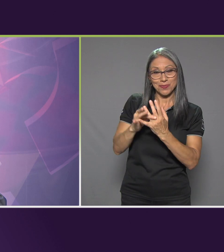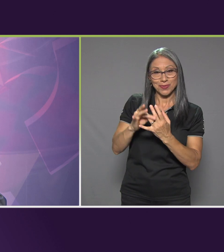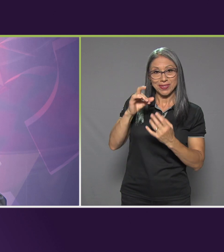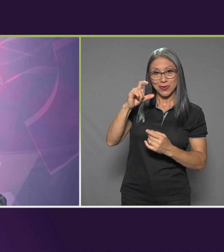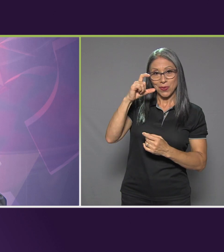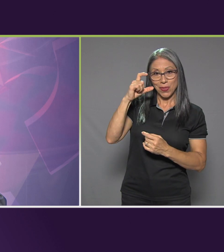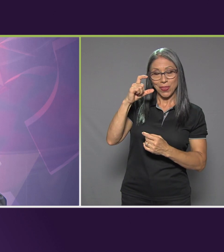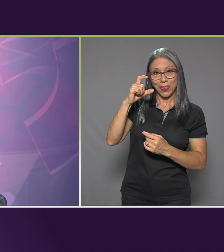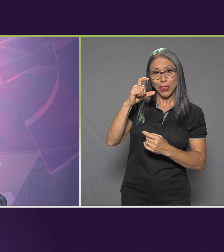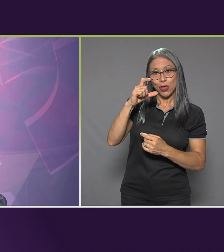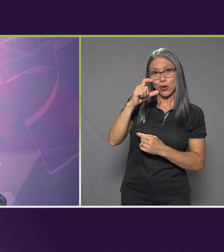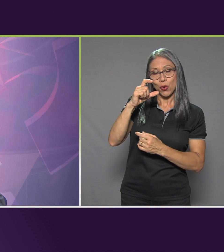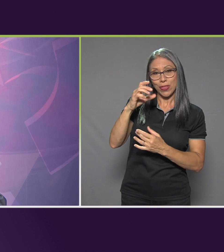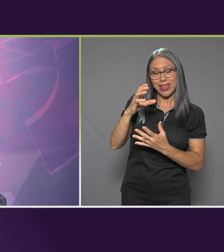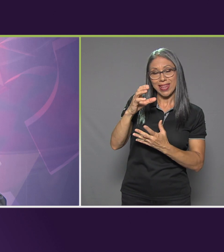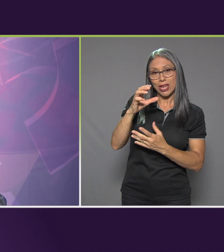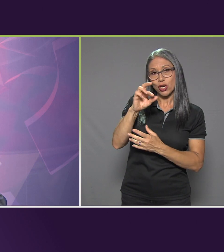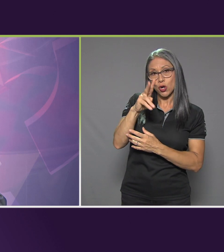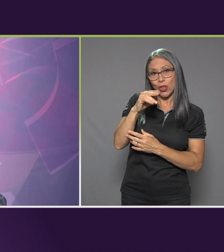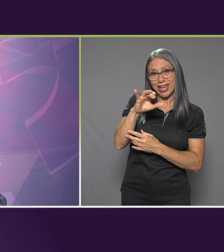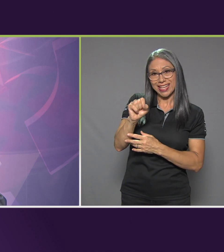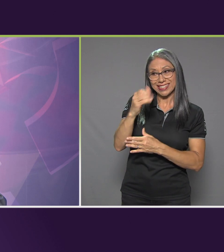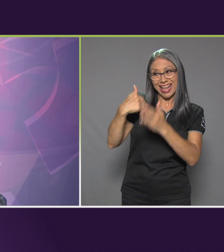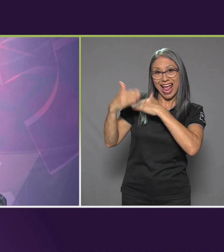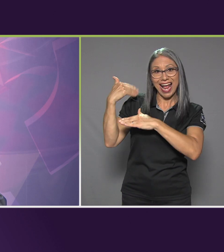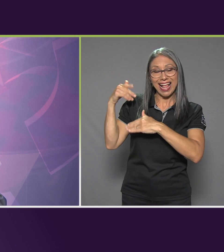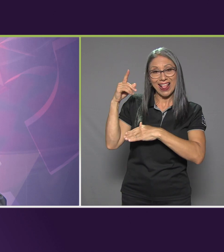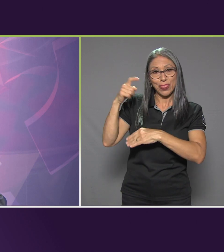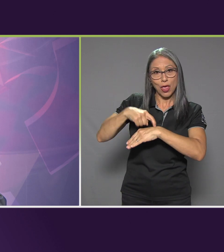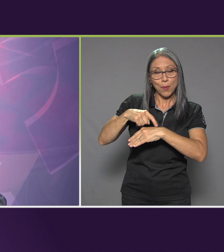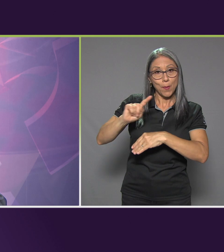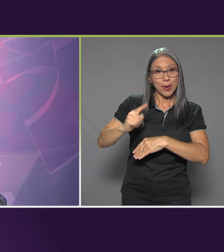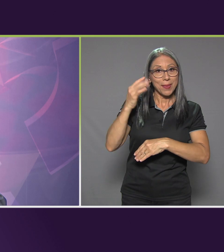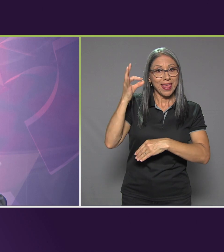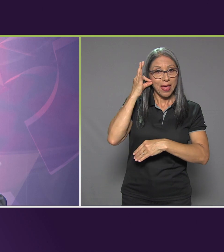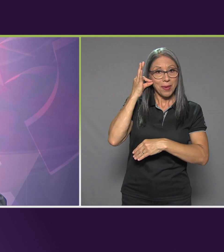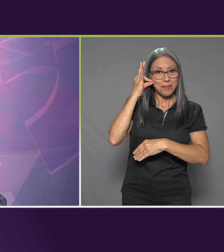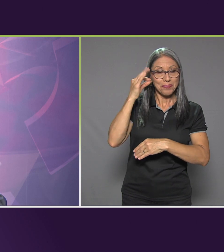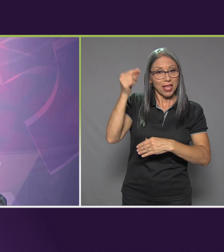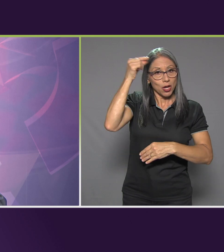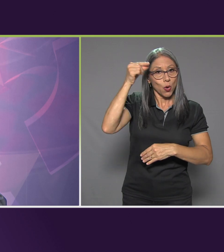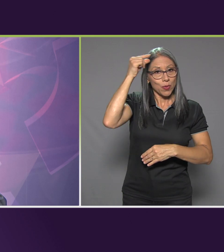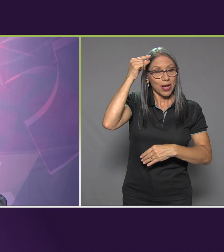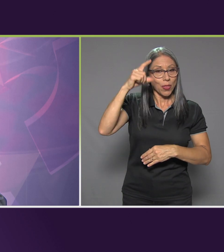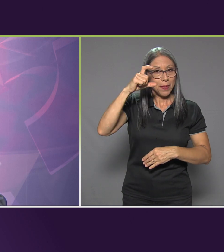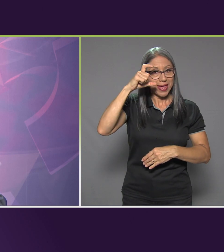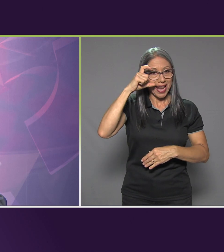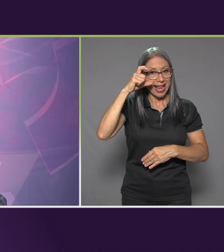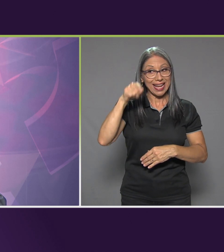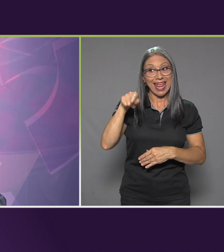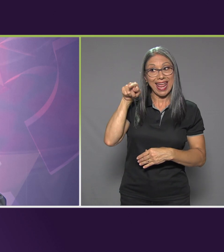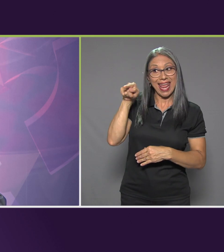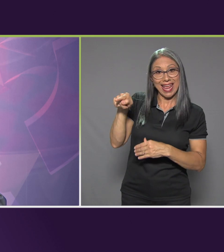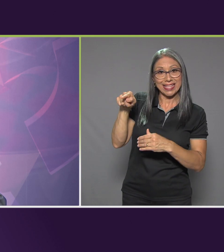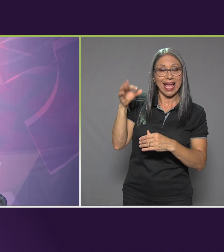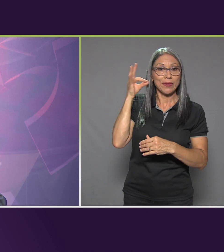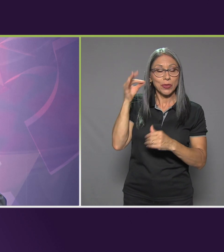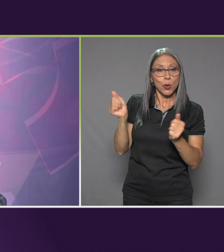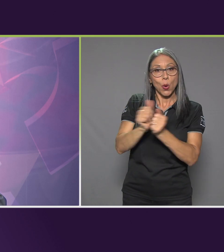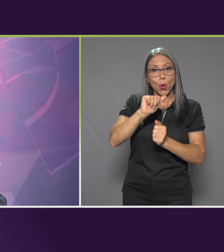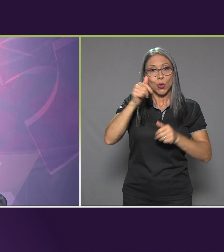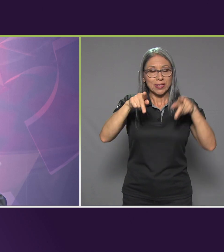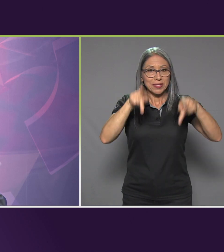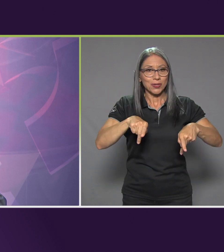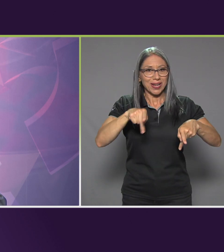ese tiempo era la primera dama de la República en el gobierno de Miguel Ángel Rodríguez. Ella, junto con otras personas del